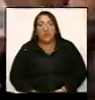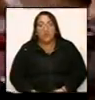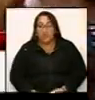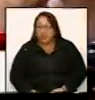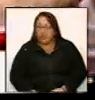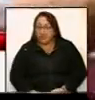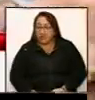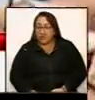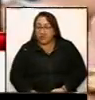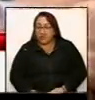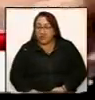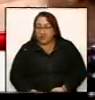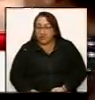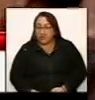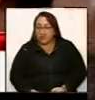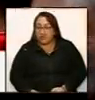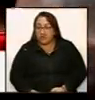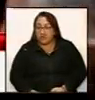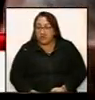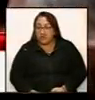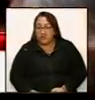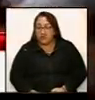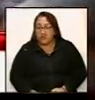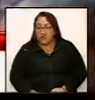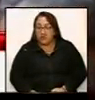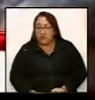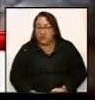Congresista Arauz, sí, congresista Arauz. Concuerdo